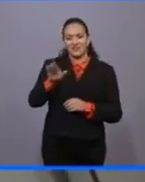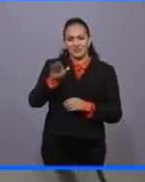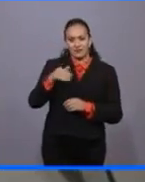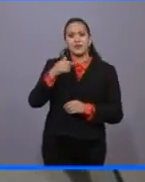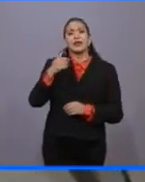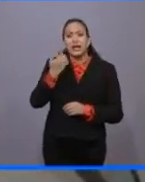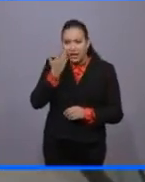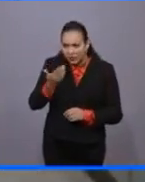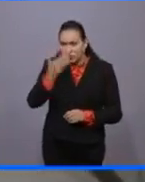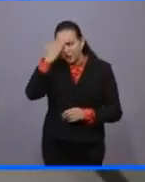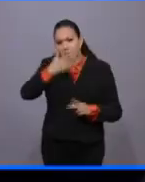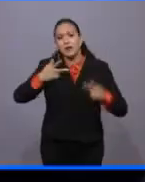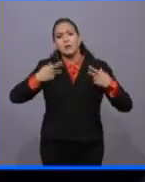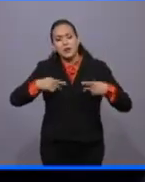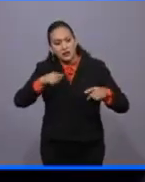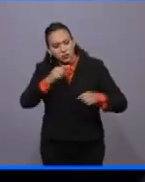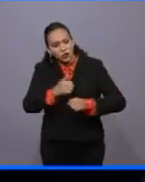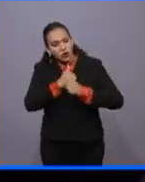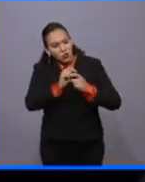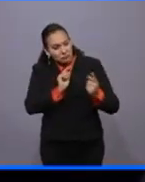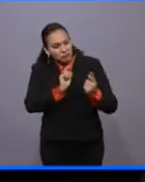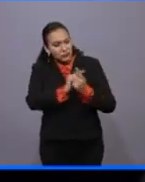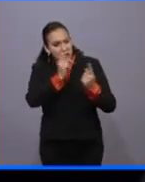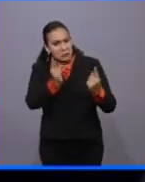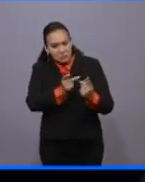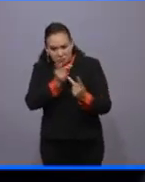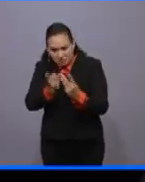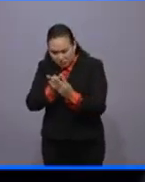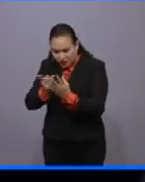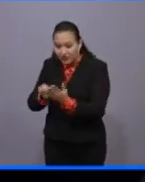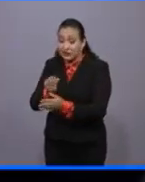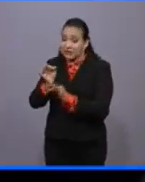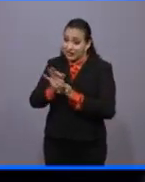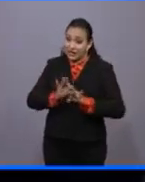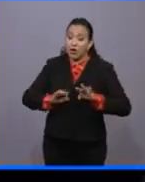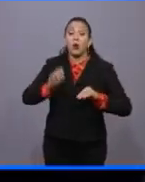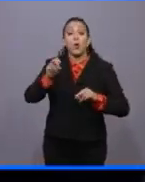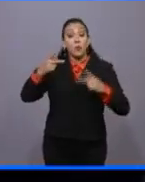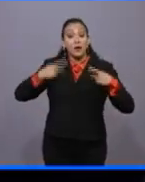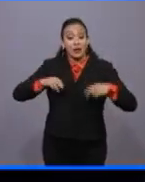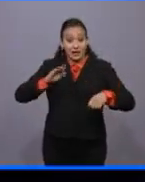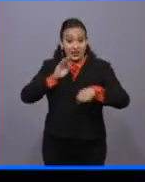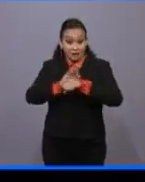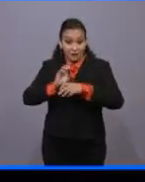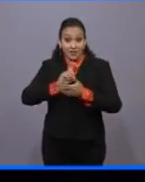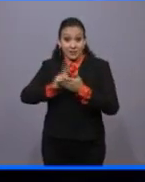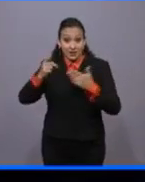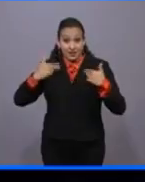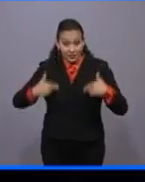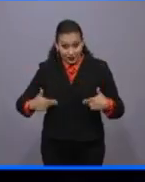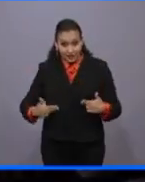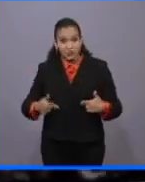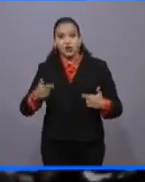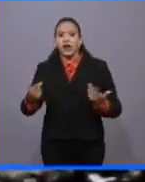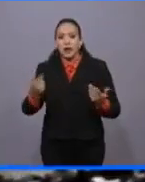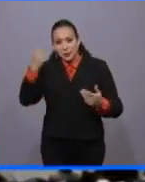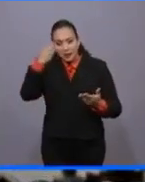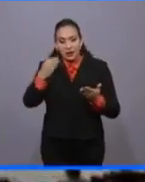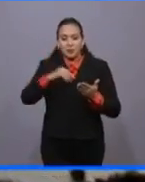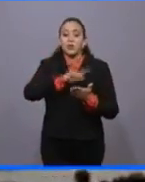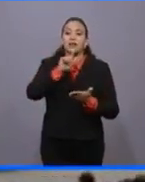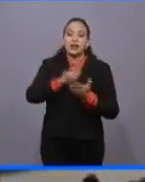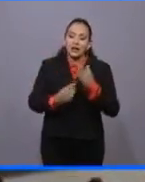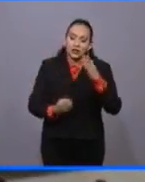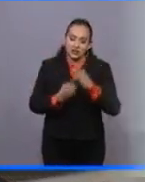a víctimas, académicos y organizaciones defensoras de derechos humanos para la elaboración de la nueva